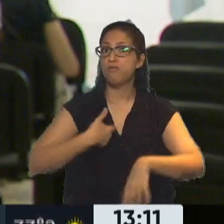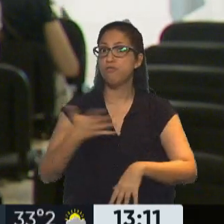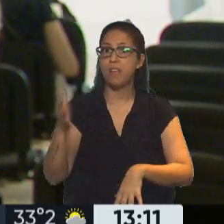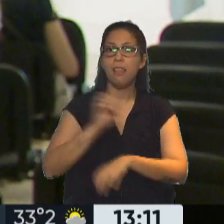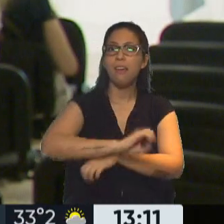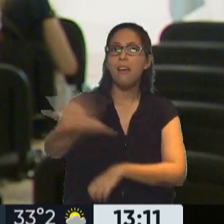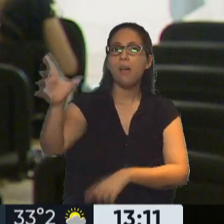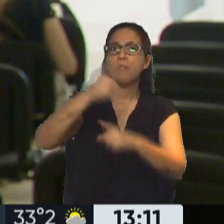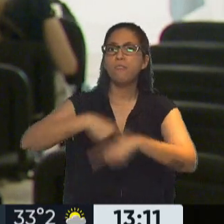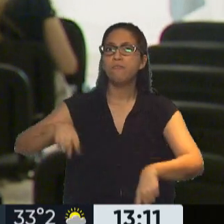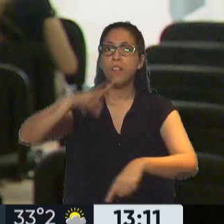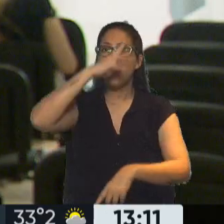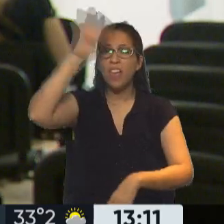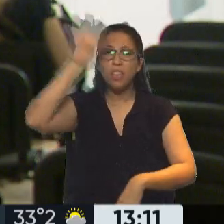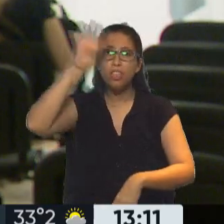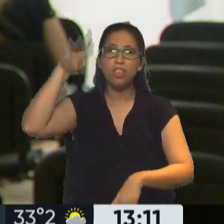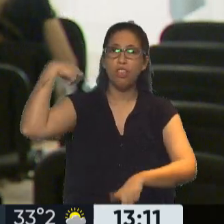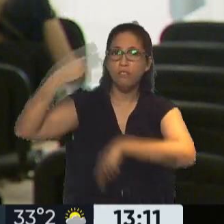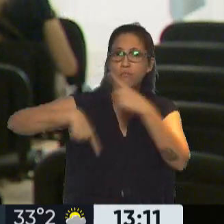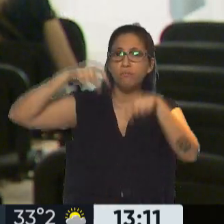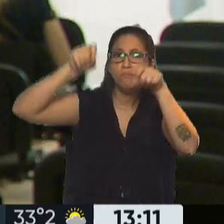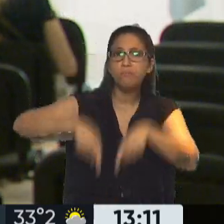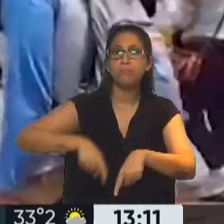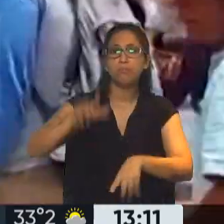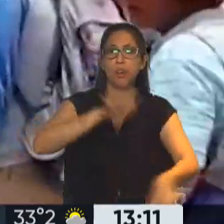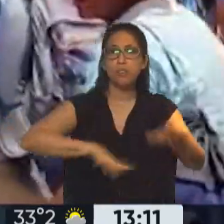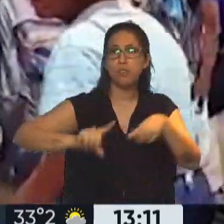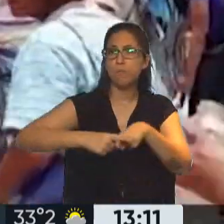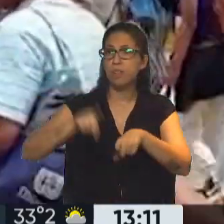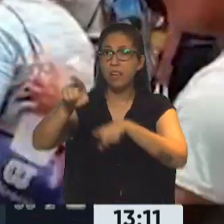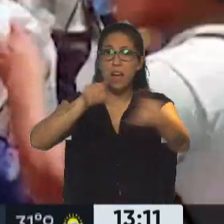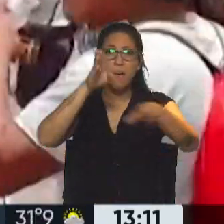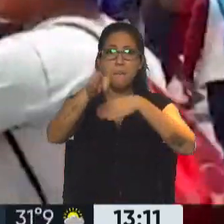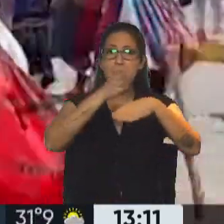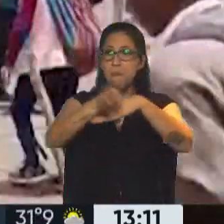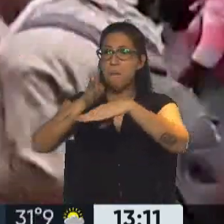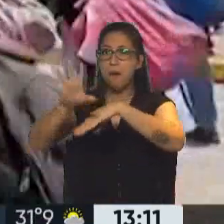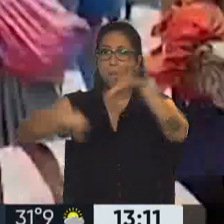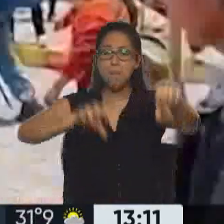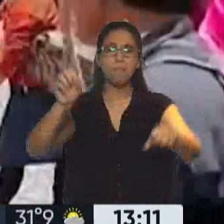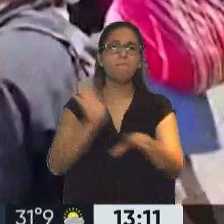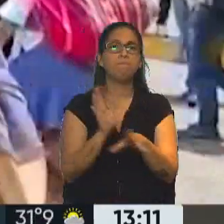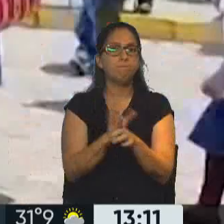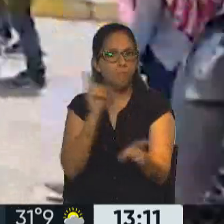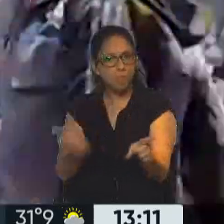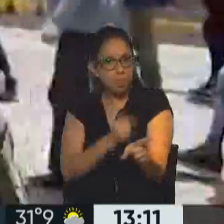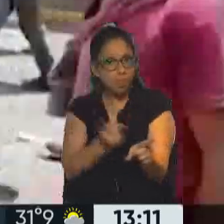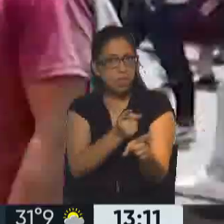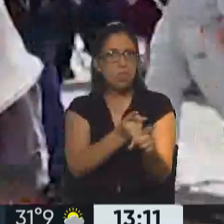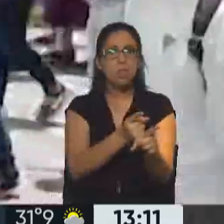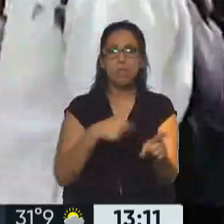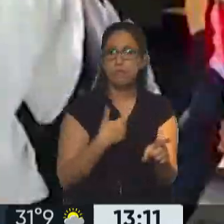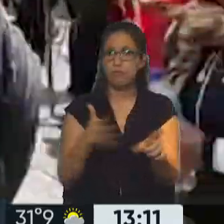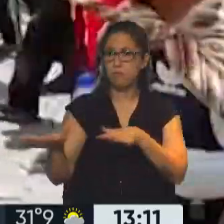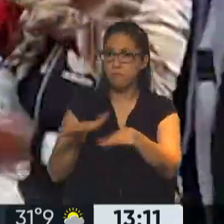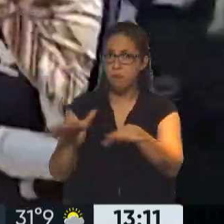campesinas, indígenas y de organizaciones políticas, así como una clara persecución sobre el liderazgo social que se